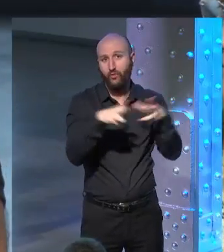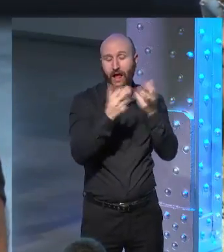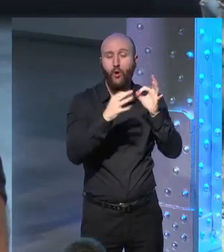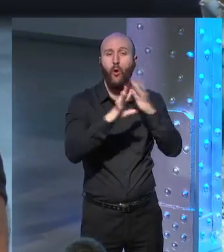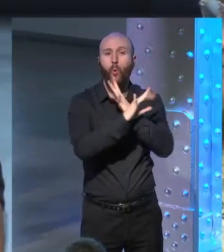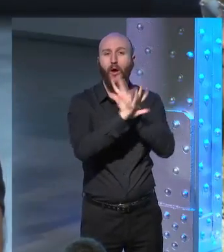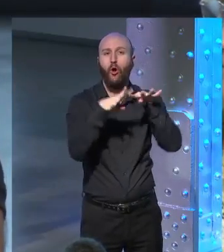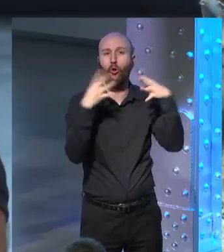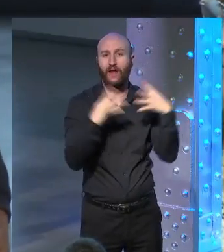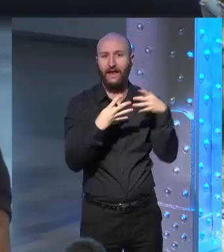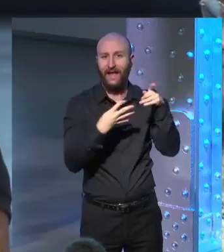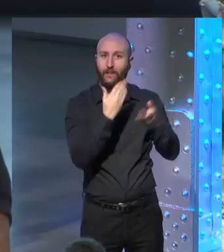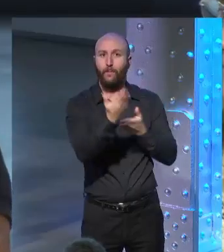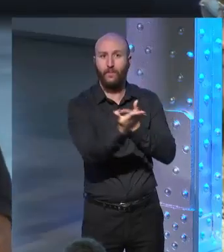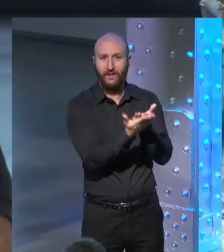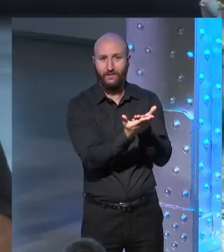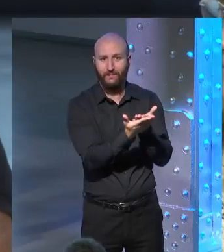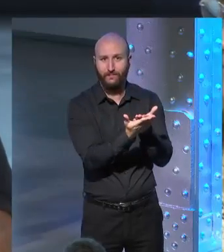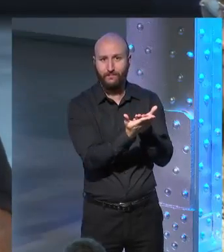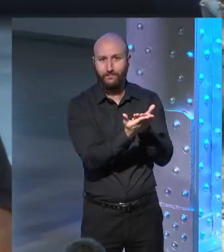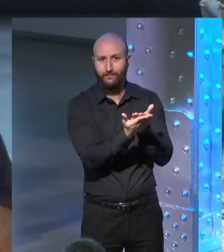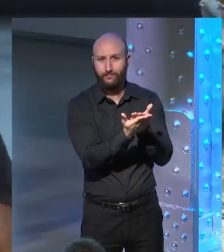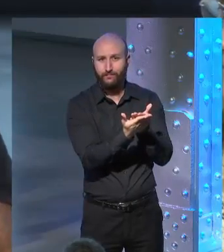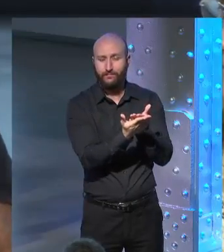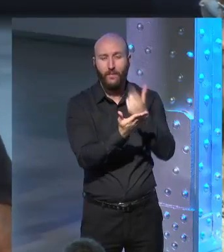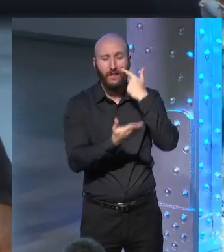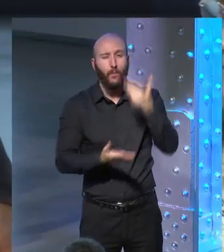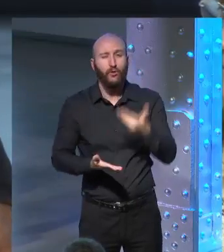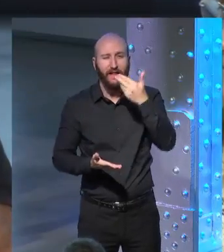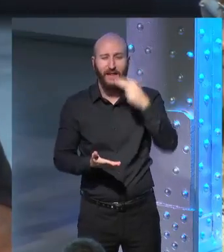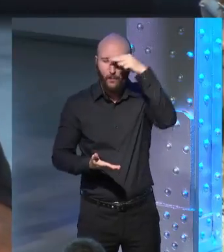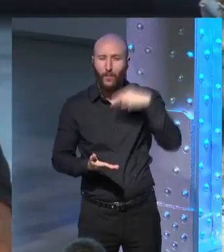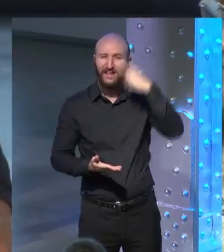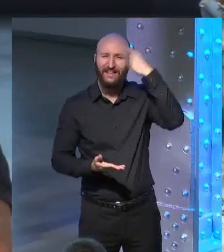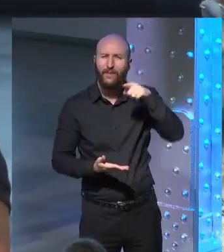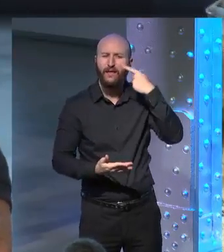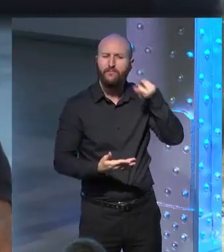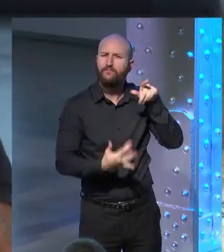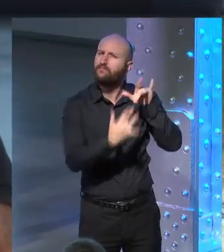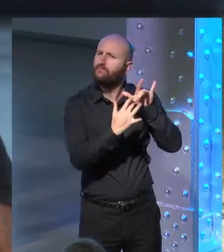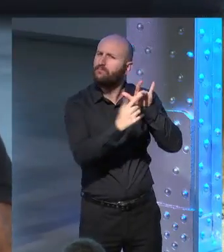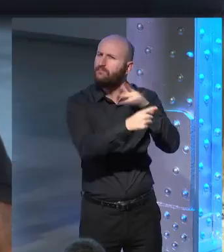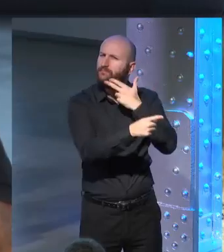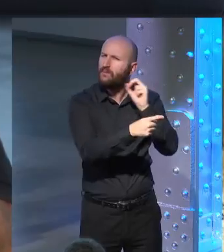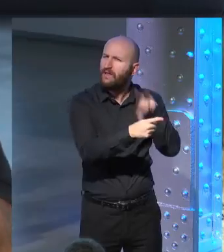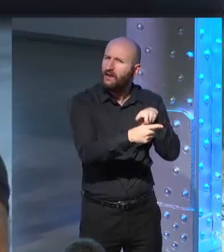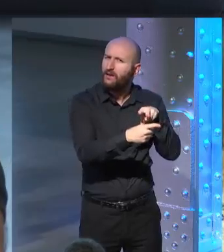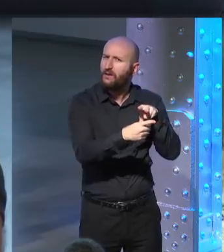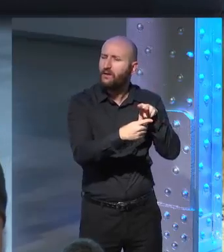online. Lo importante para los padres es saber con quién hablan y de qué hablan